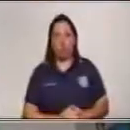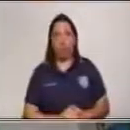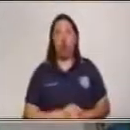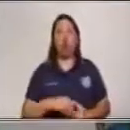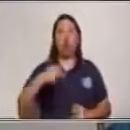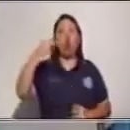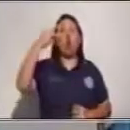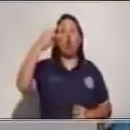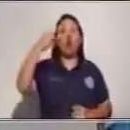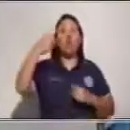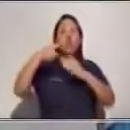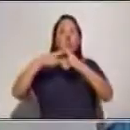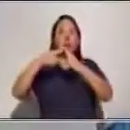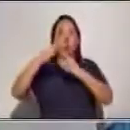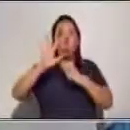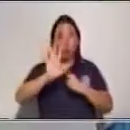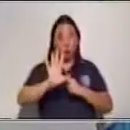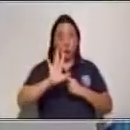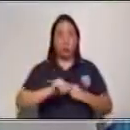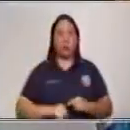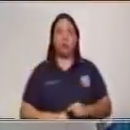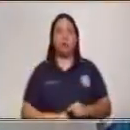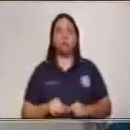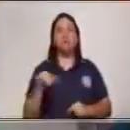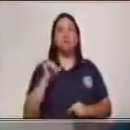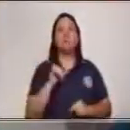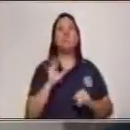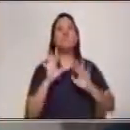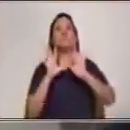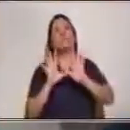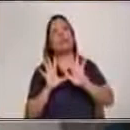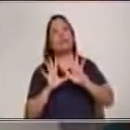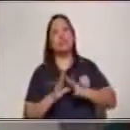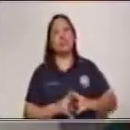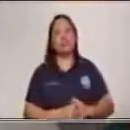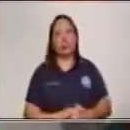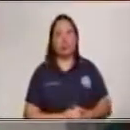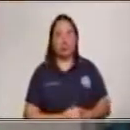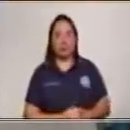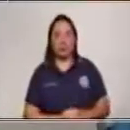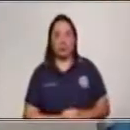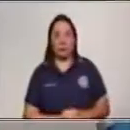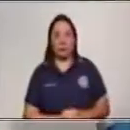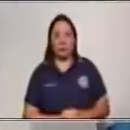2 por 5 es 10.